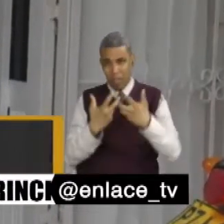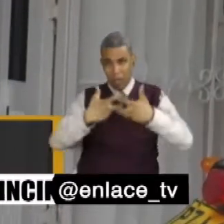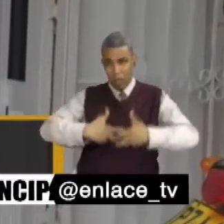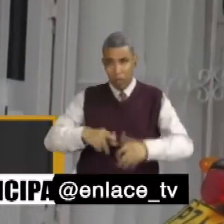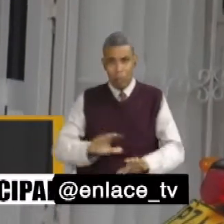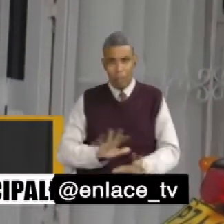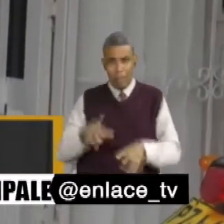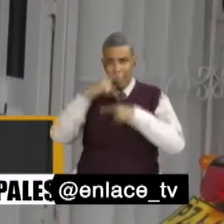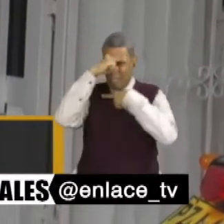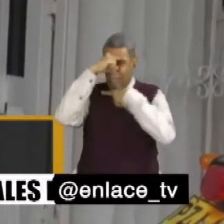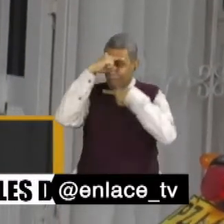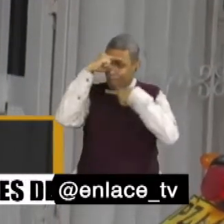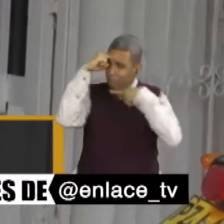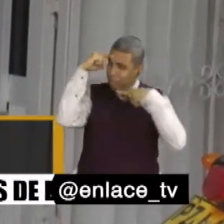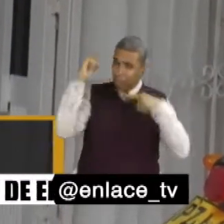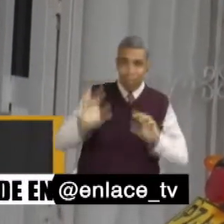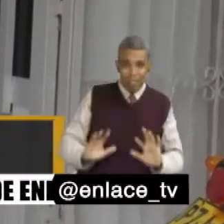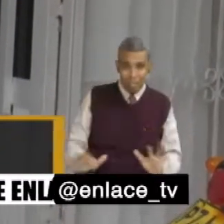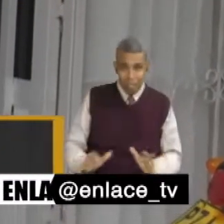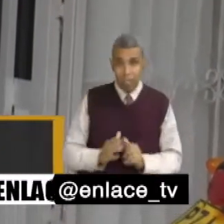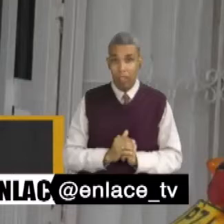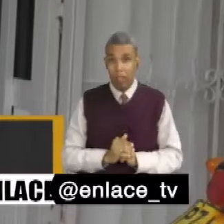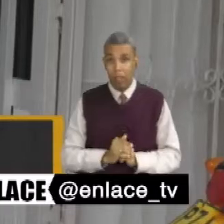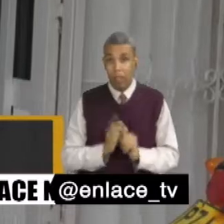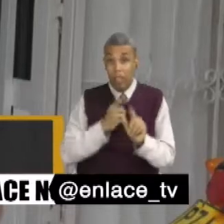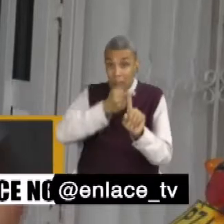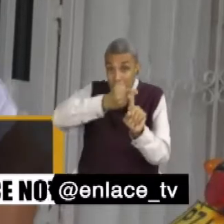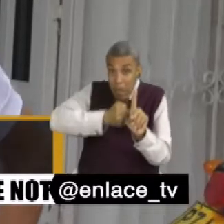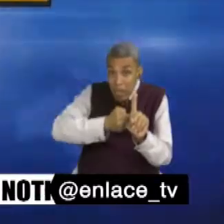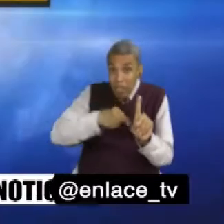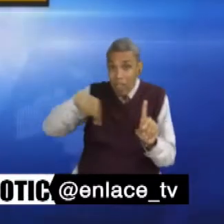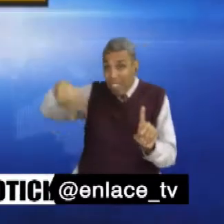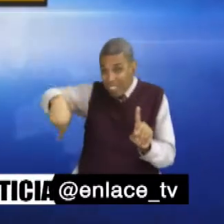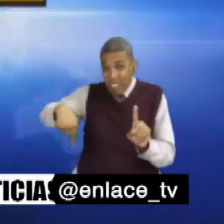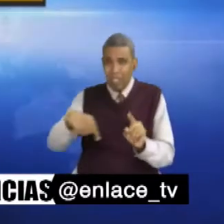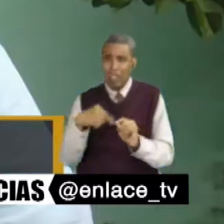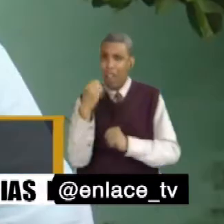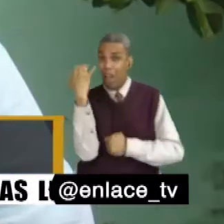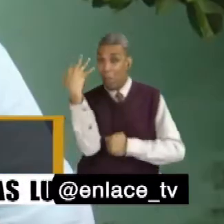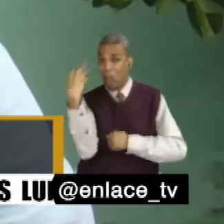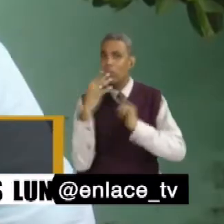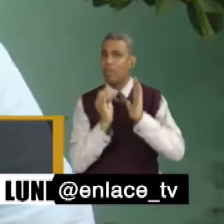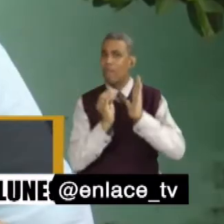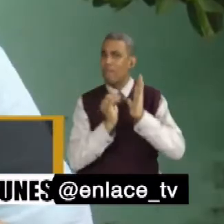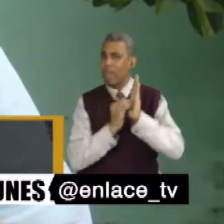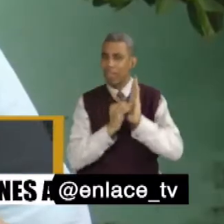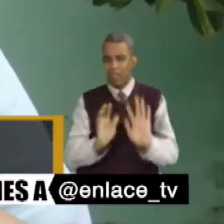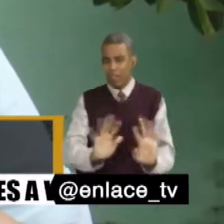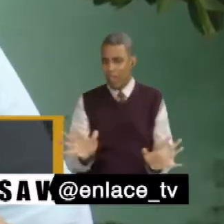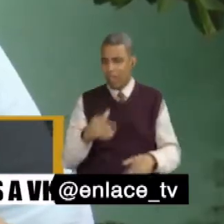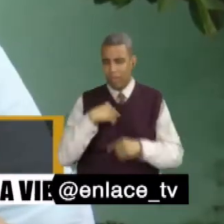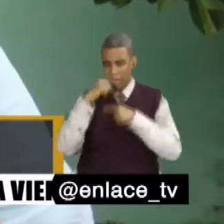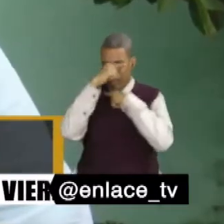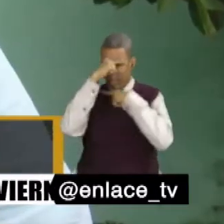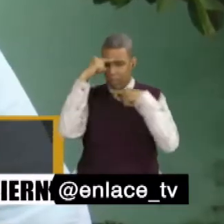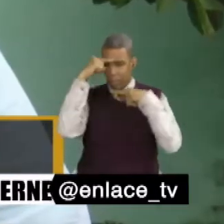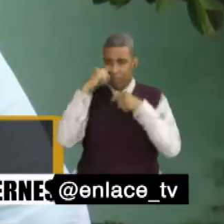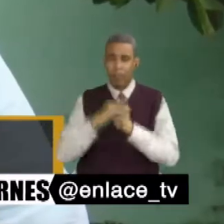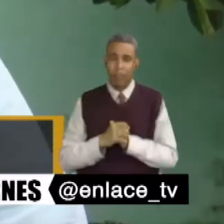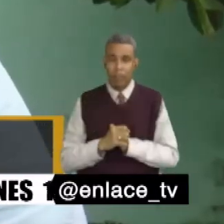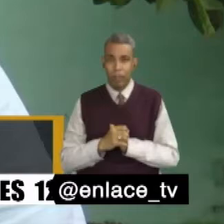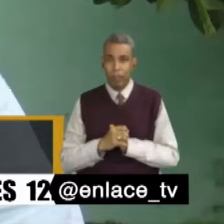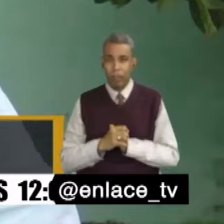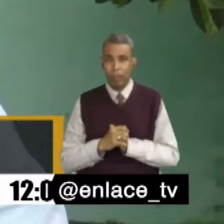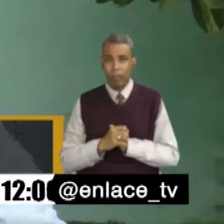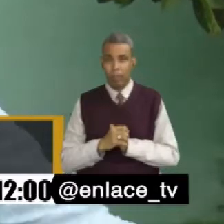los ladrones. En este mes van 4 robos en este sitio. Es que ya algunos vecinos han ido